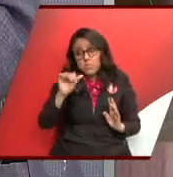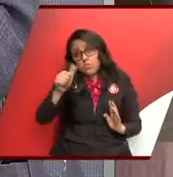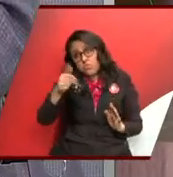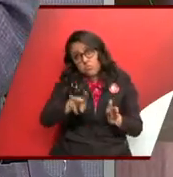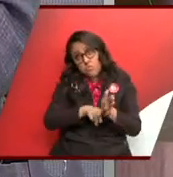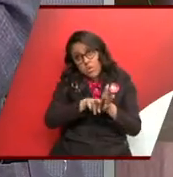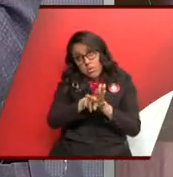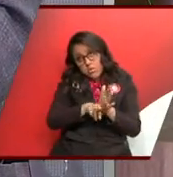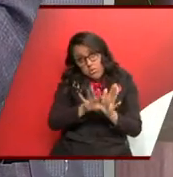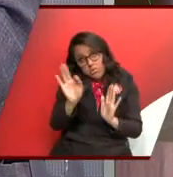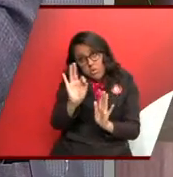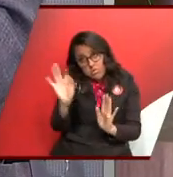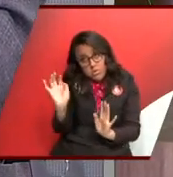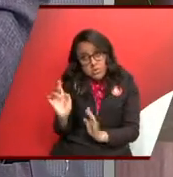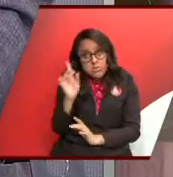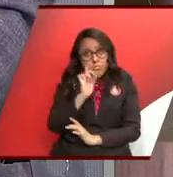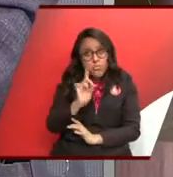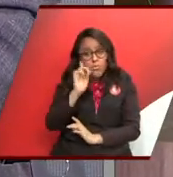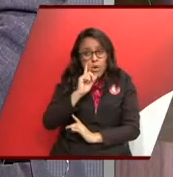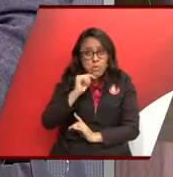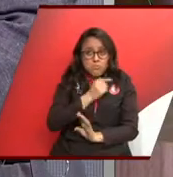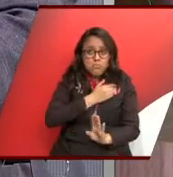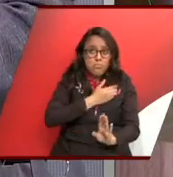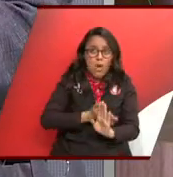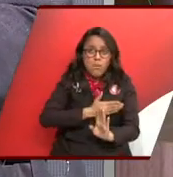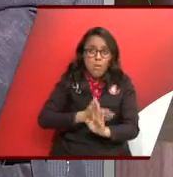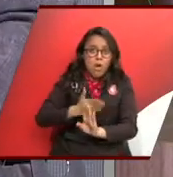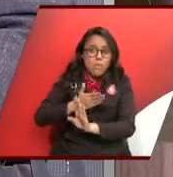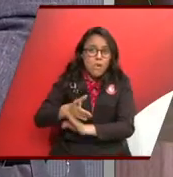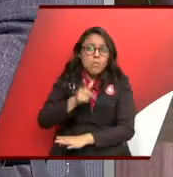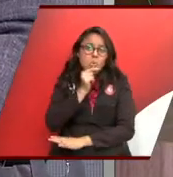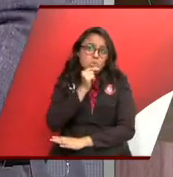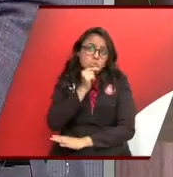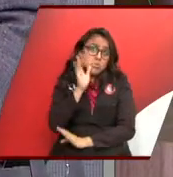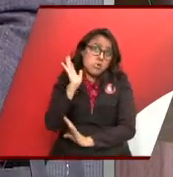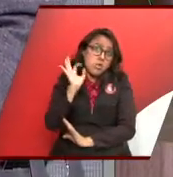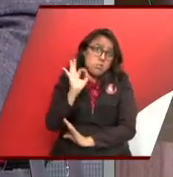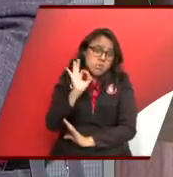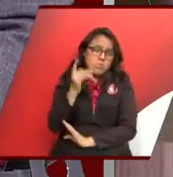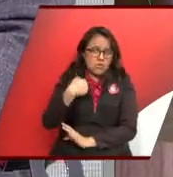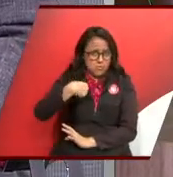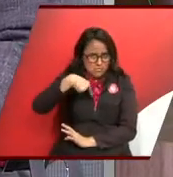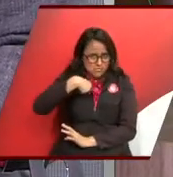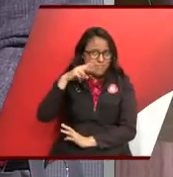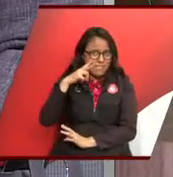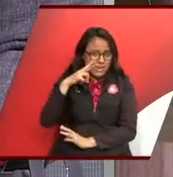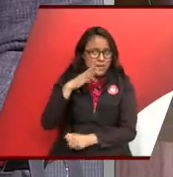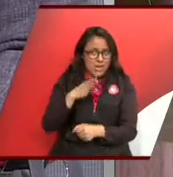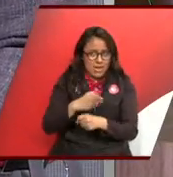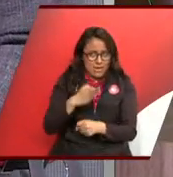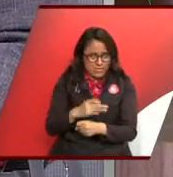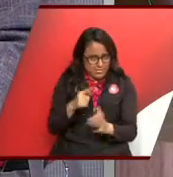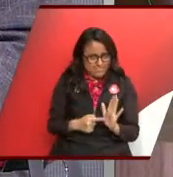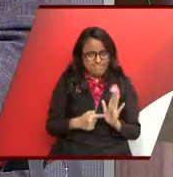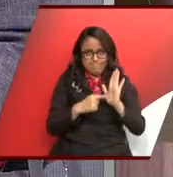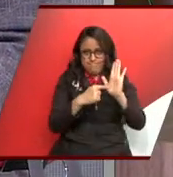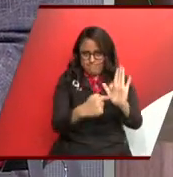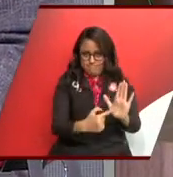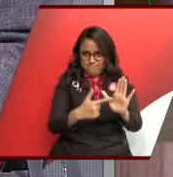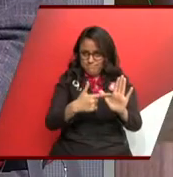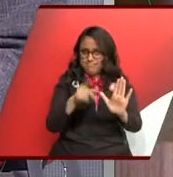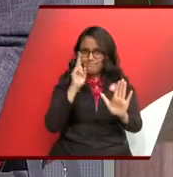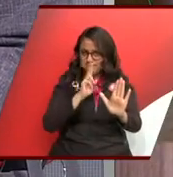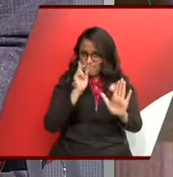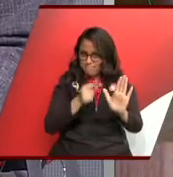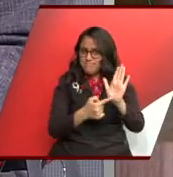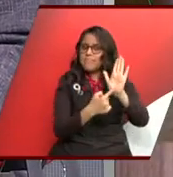otro video y están las señoras ahí maltratando a los pobres polis. Pero el que yo vi, y que todo México vio ahorita, es uno donde